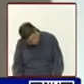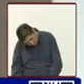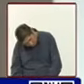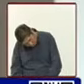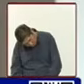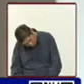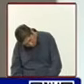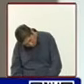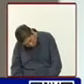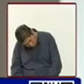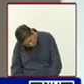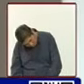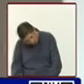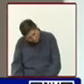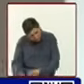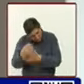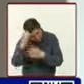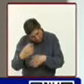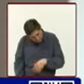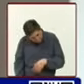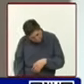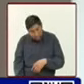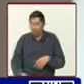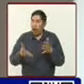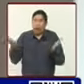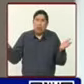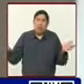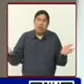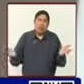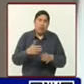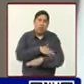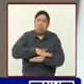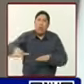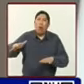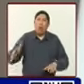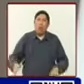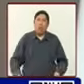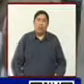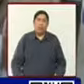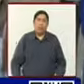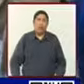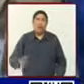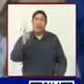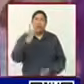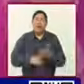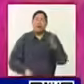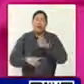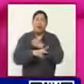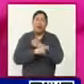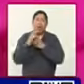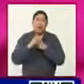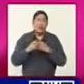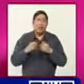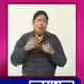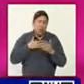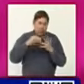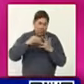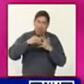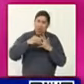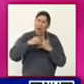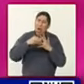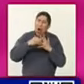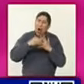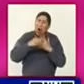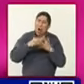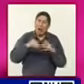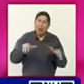piso, lo han dopado, no sabemos qué es lo que ha pasado. ¿Qué le han robado, señor? Mi aro, señorita, mi aro de